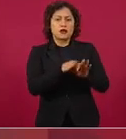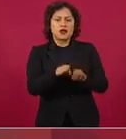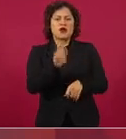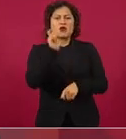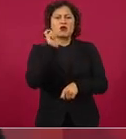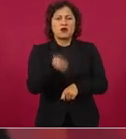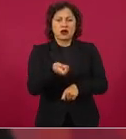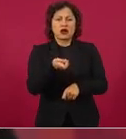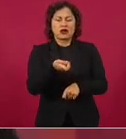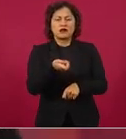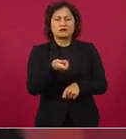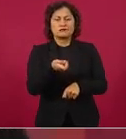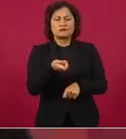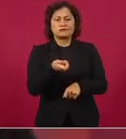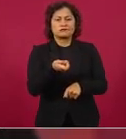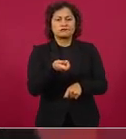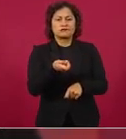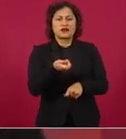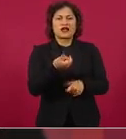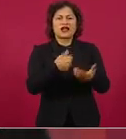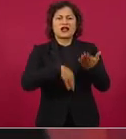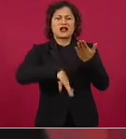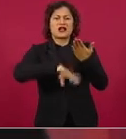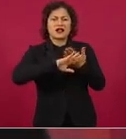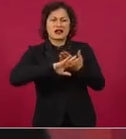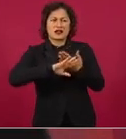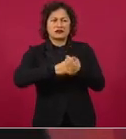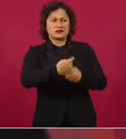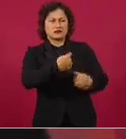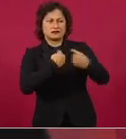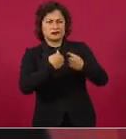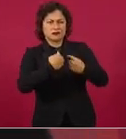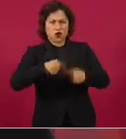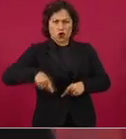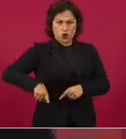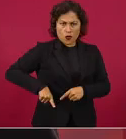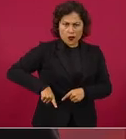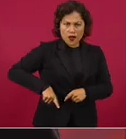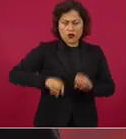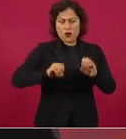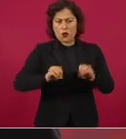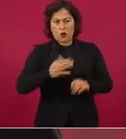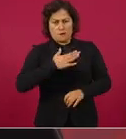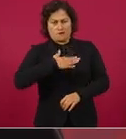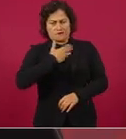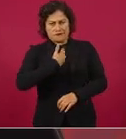no solo al gobierno, no solo al presidente,